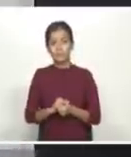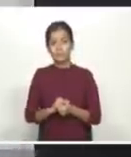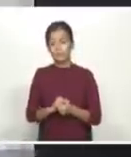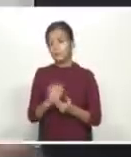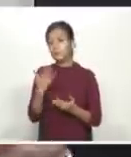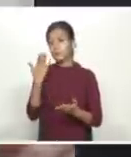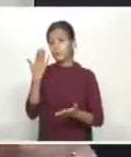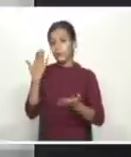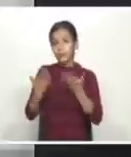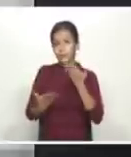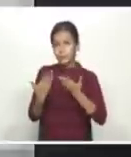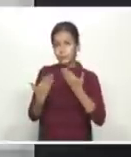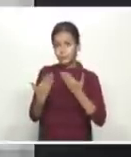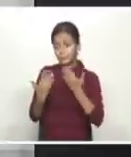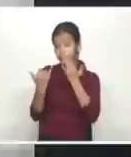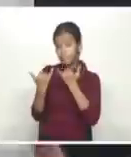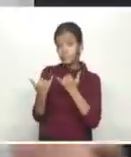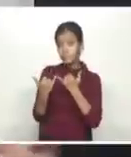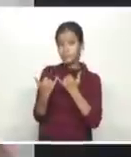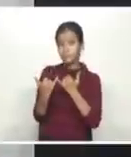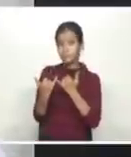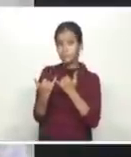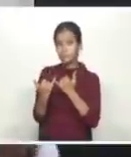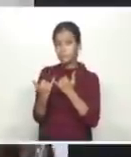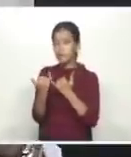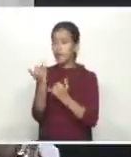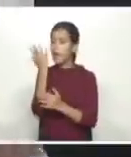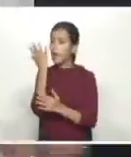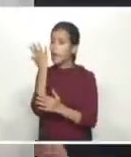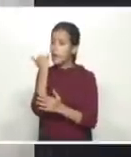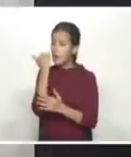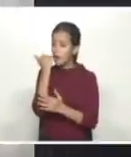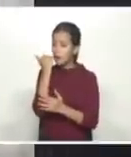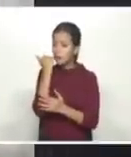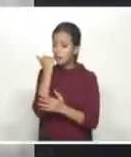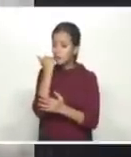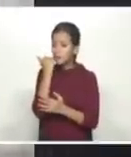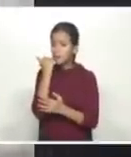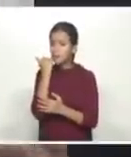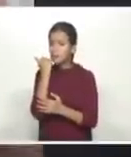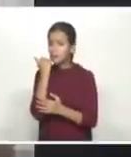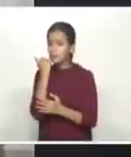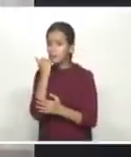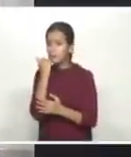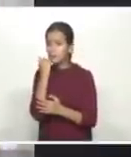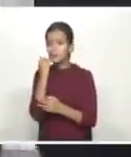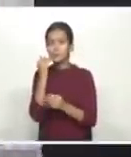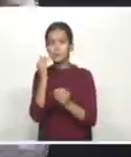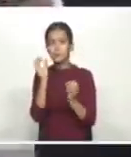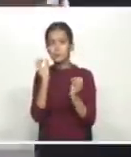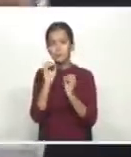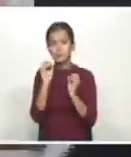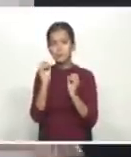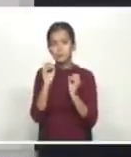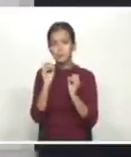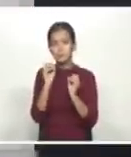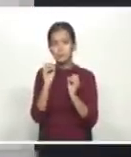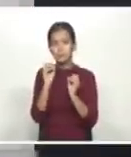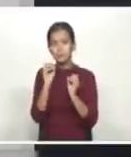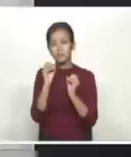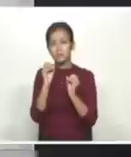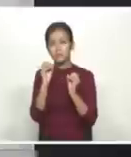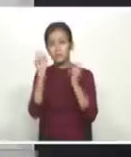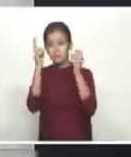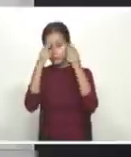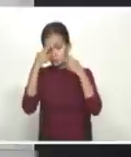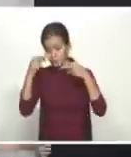vez ahora que es muy reciente, no se ha hecho muchos análisis, pero la historia lo va a